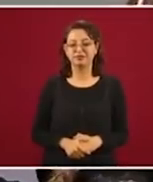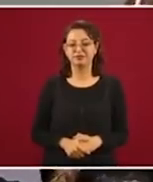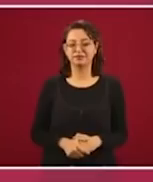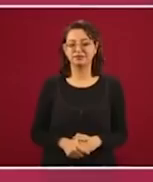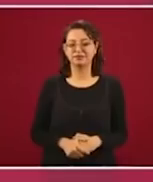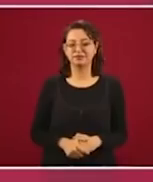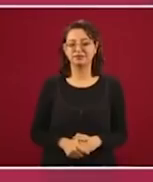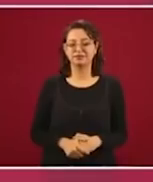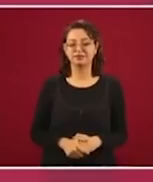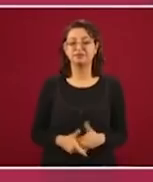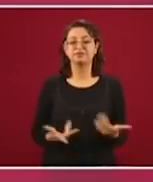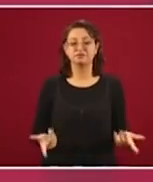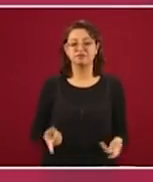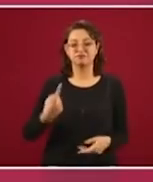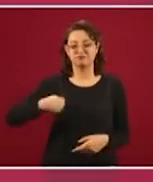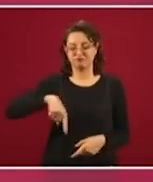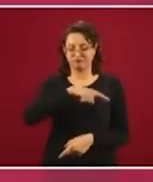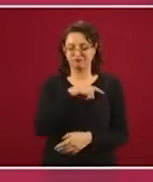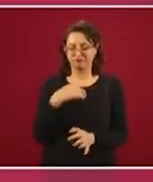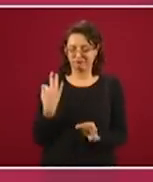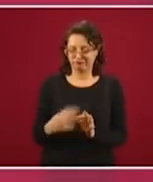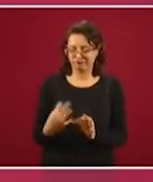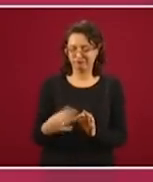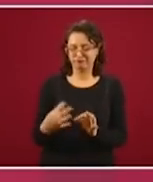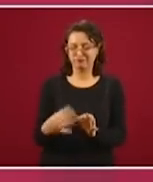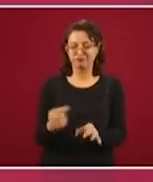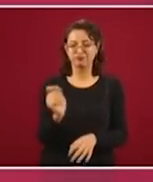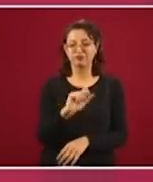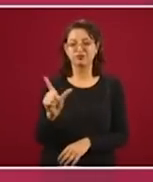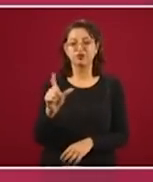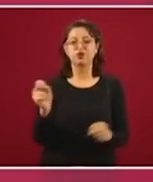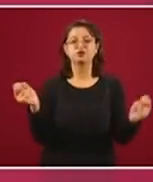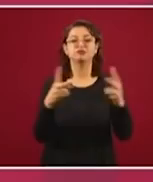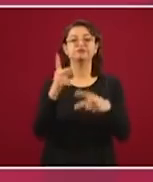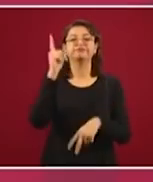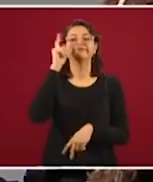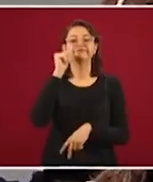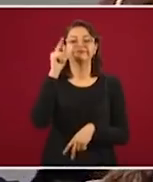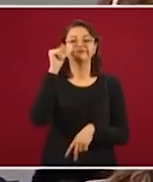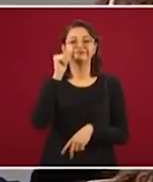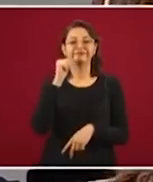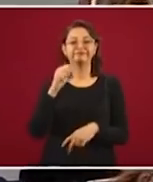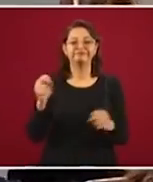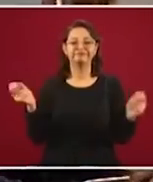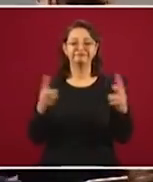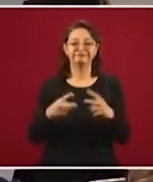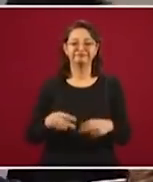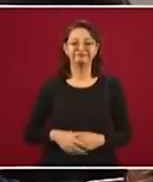actuando de manera profesional, ¿sí? Nos vemos mañana.